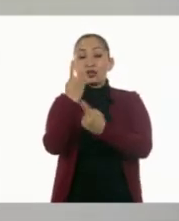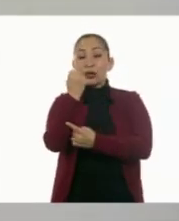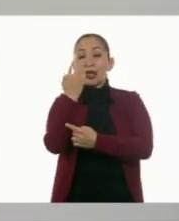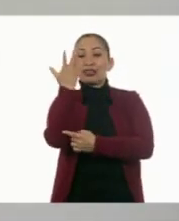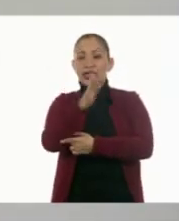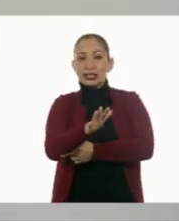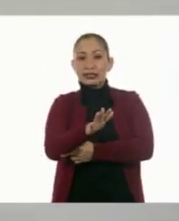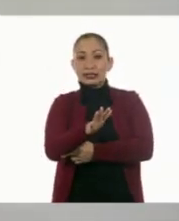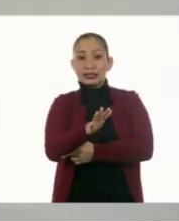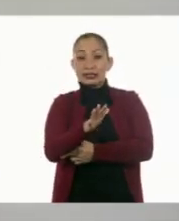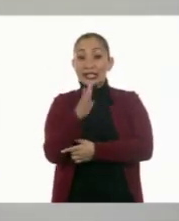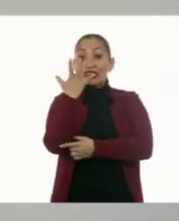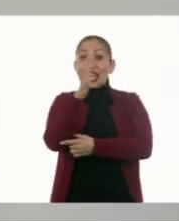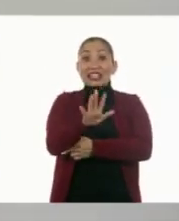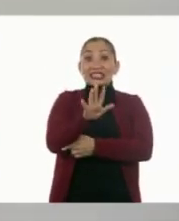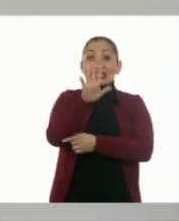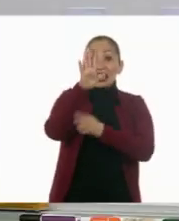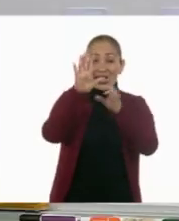Ya tenemos